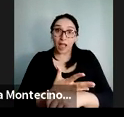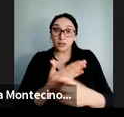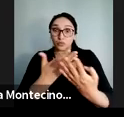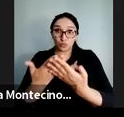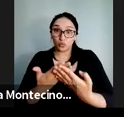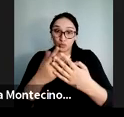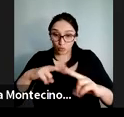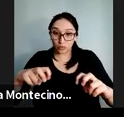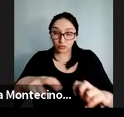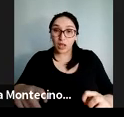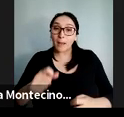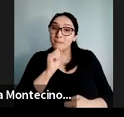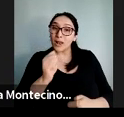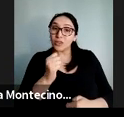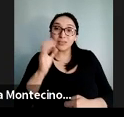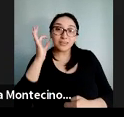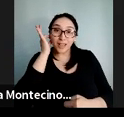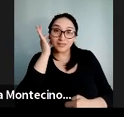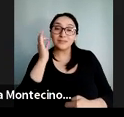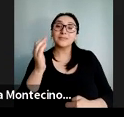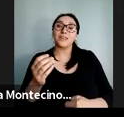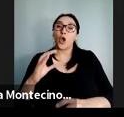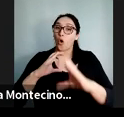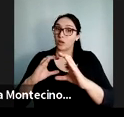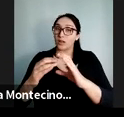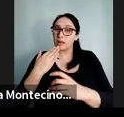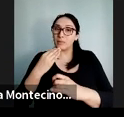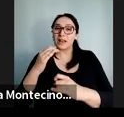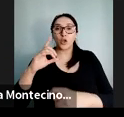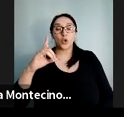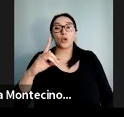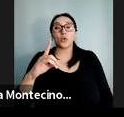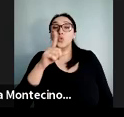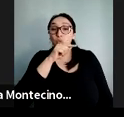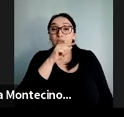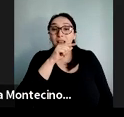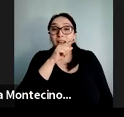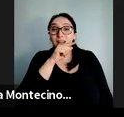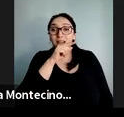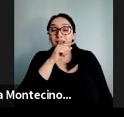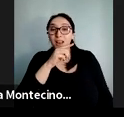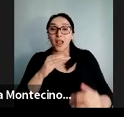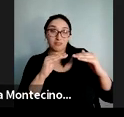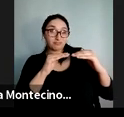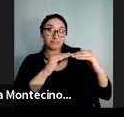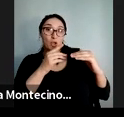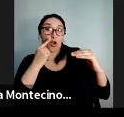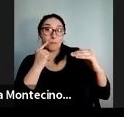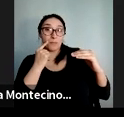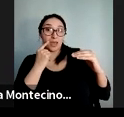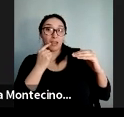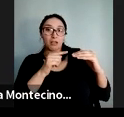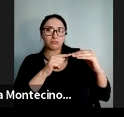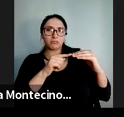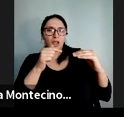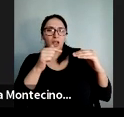las periodistas y las comunicadoras que utilizan, por ejemplo, la plataforma Twitter, versus sus pares hombres, reciben hasta un 70% más